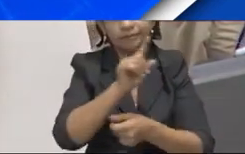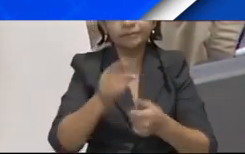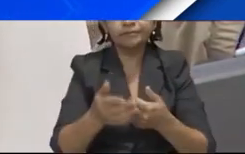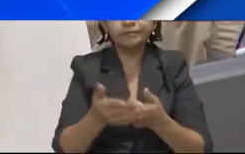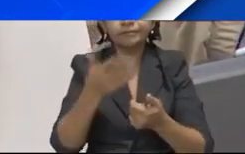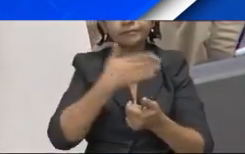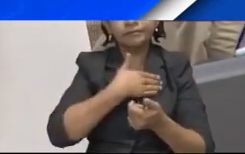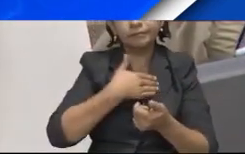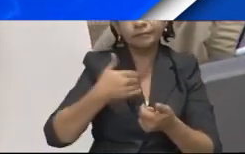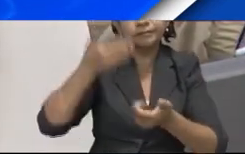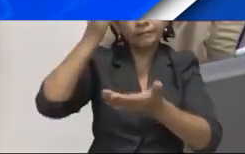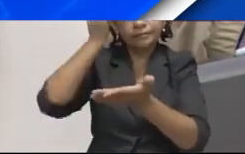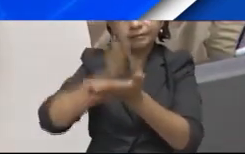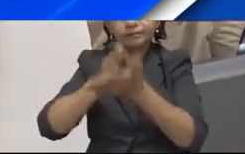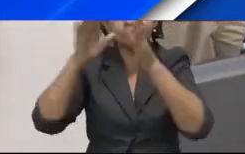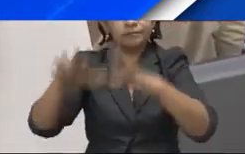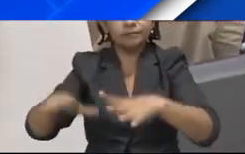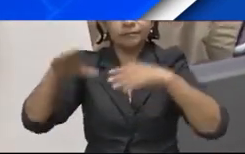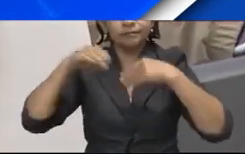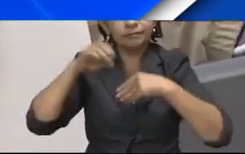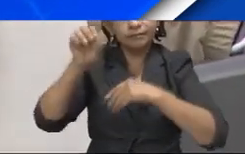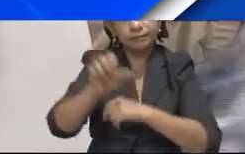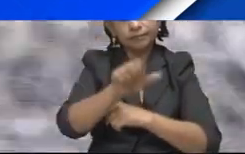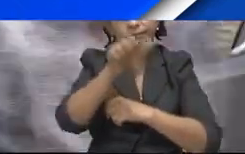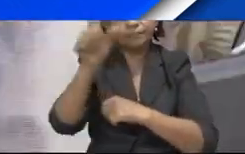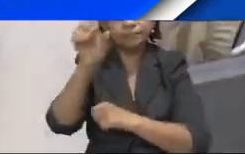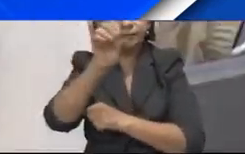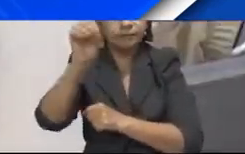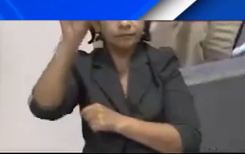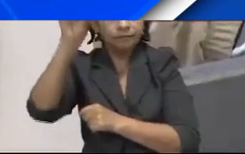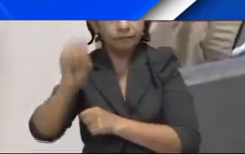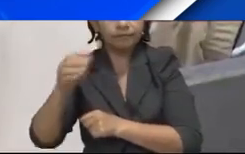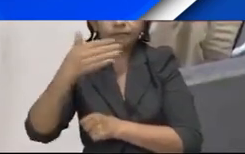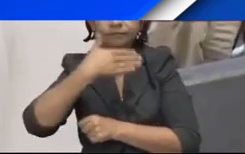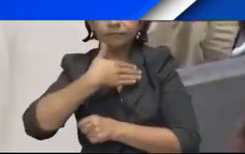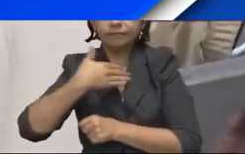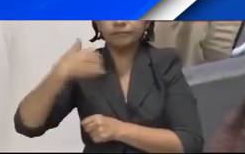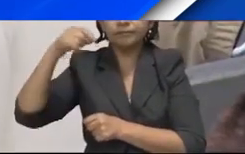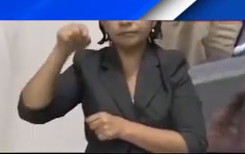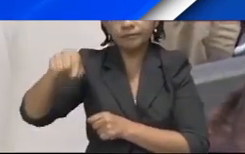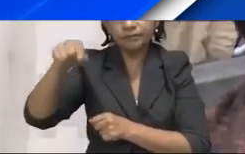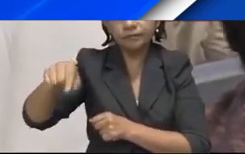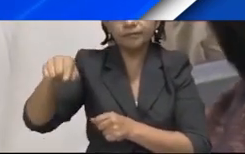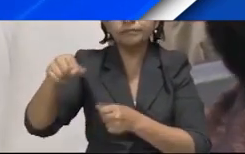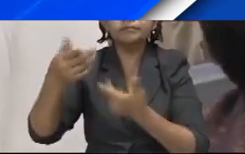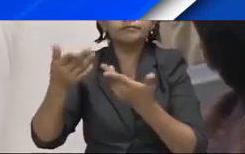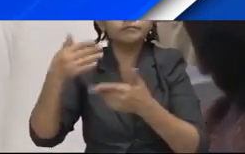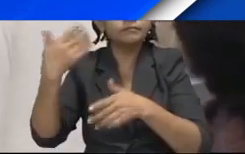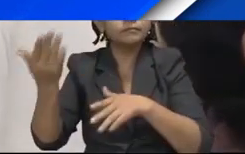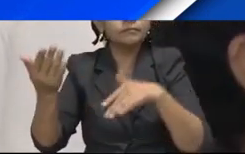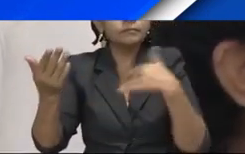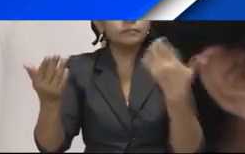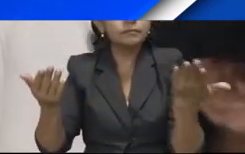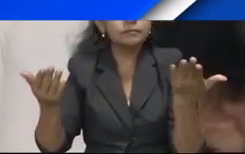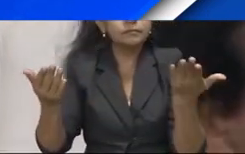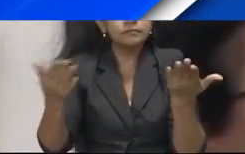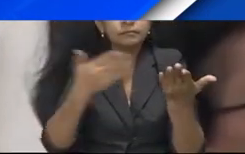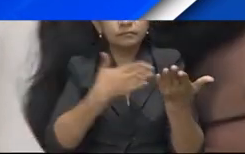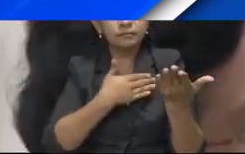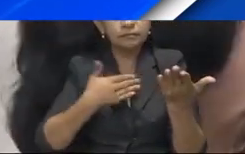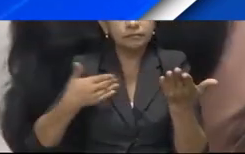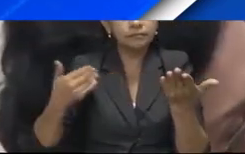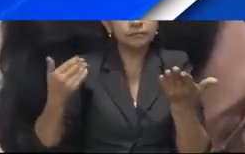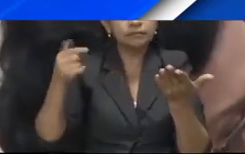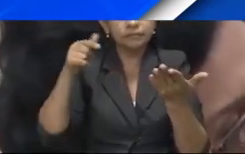Entonces se ha estado adoptando por otro tipo de tasas y entre ellas la que más ha despuntado